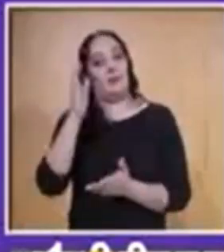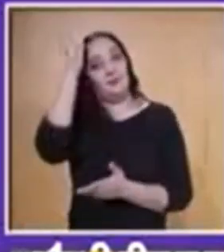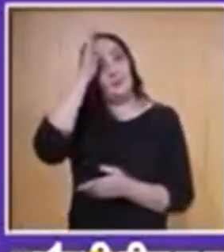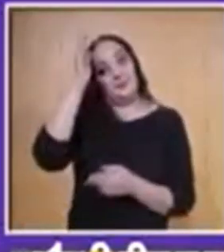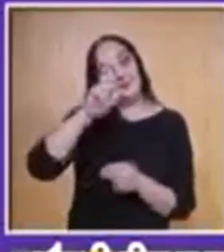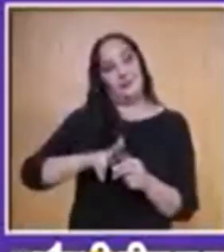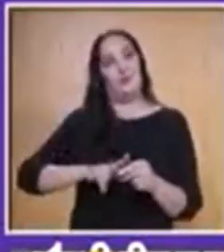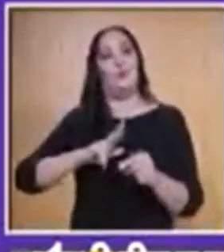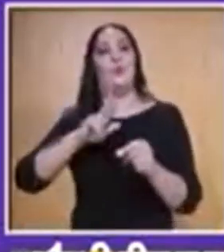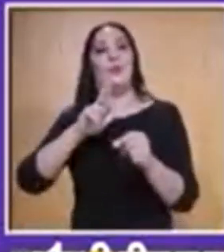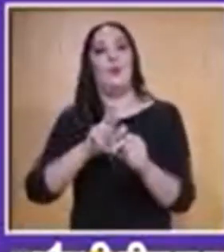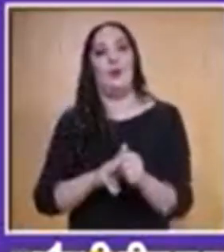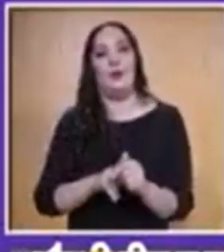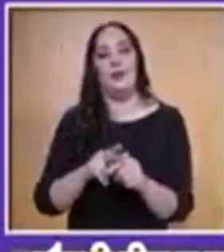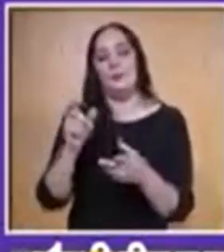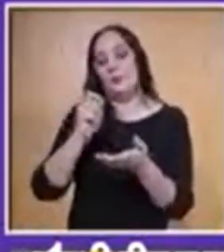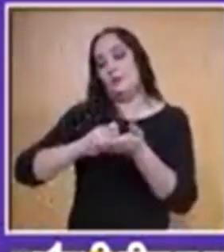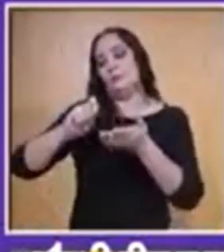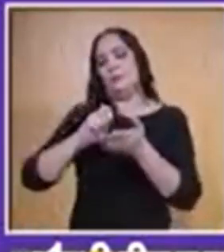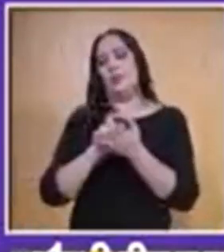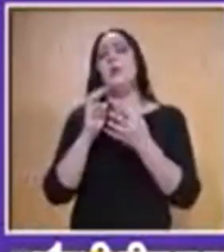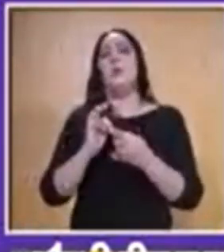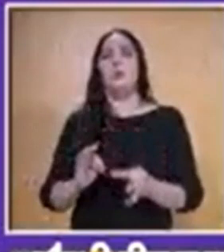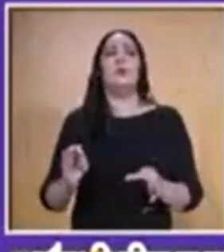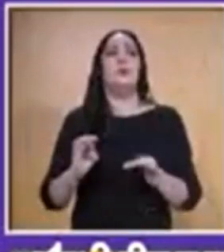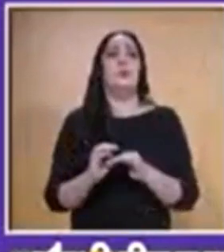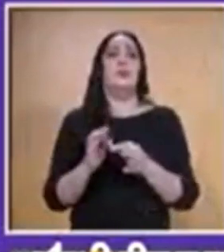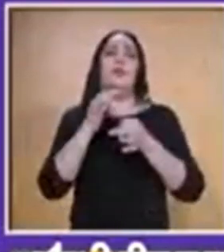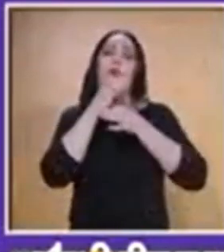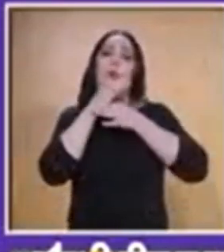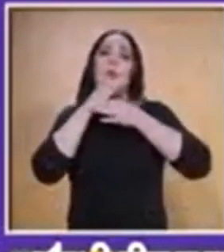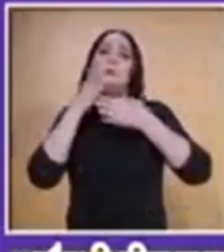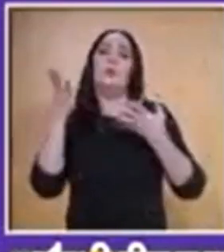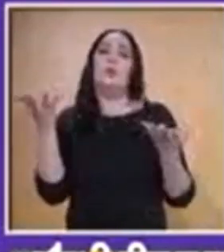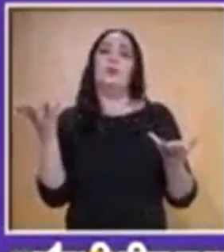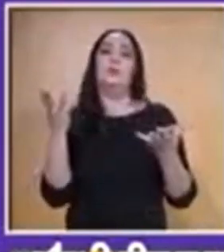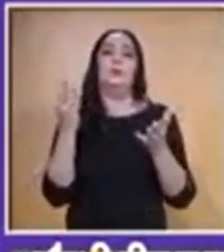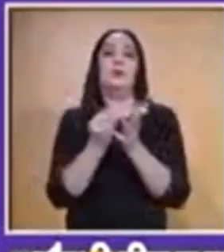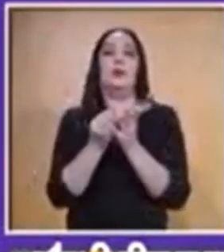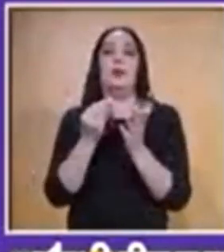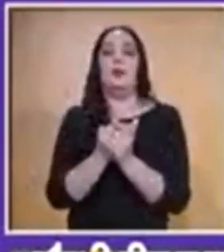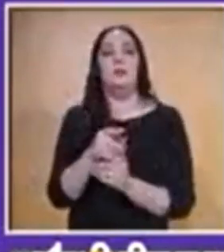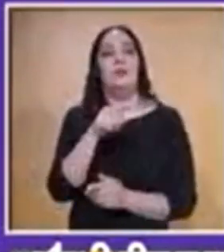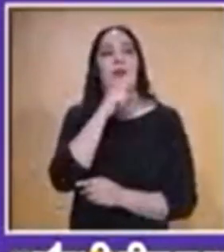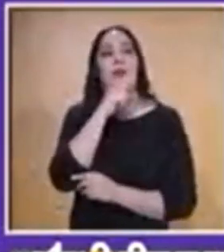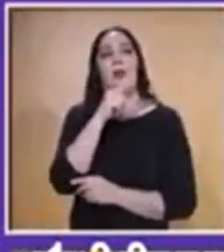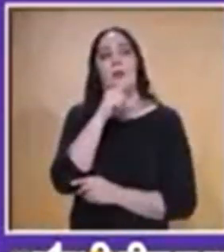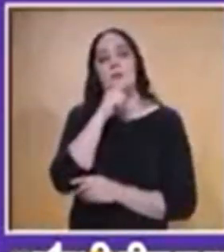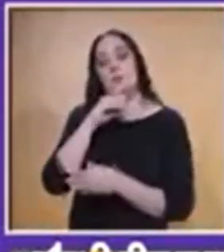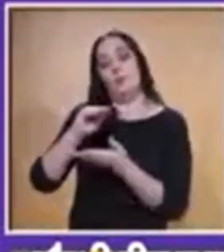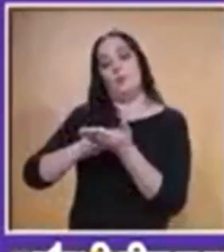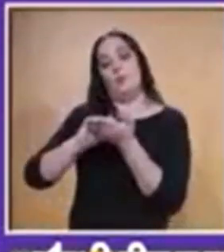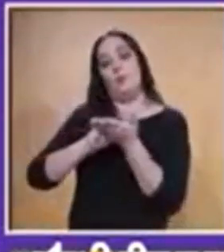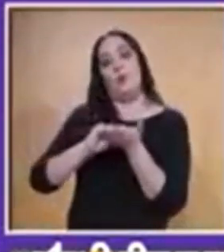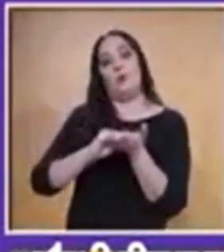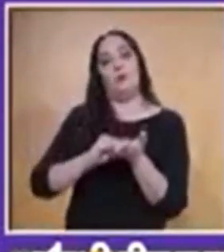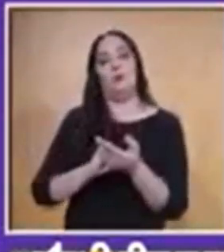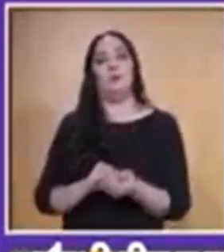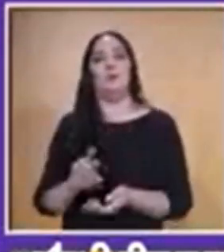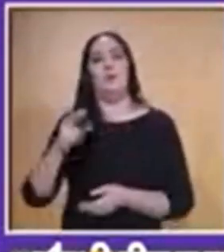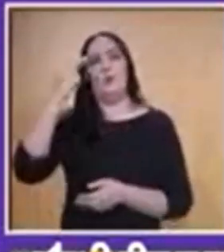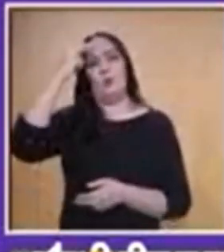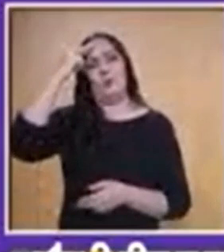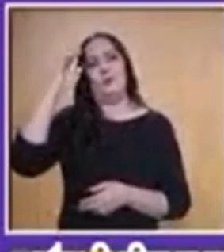el registro de algunos datos importantes que podamos ver ahorita en clase, un lápiz y un borrador. Recuerda que si